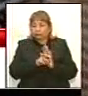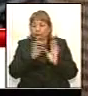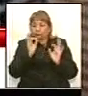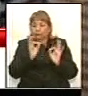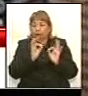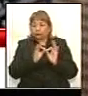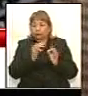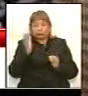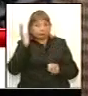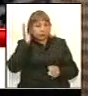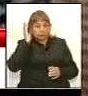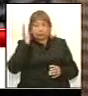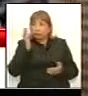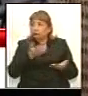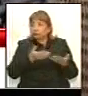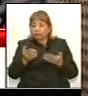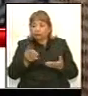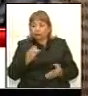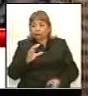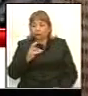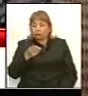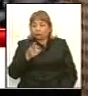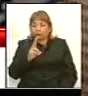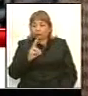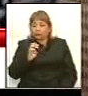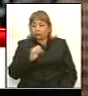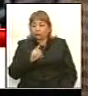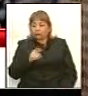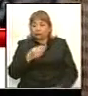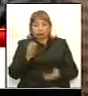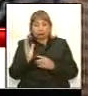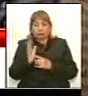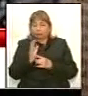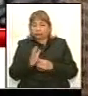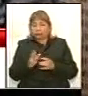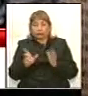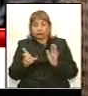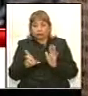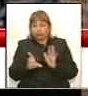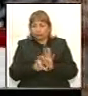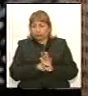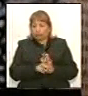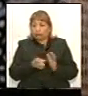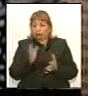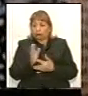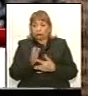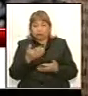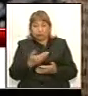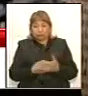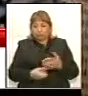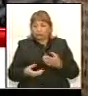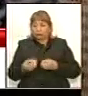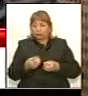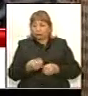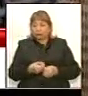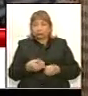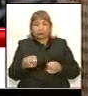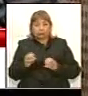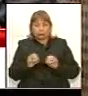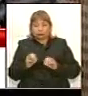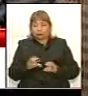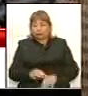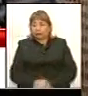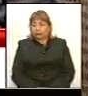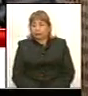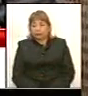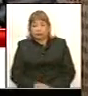haber escuchado la exposición del general Chávez, porque he presentado un proyecto de ley que crea la Autoridad Nacional de Gestión de Riesgo de Desastres